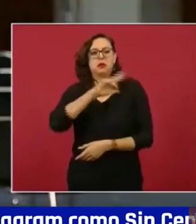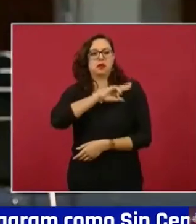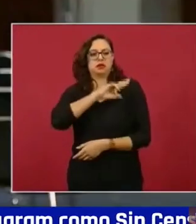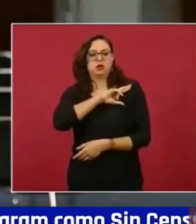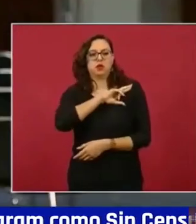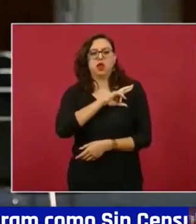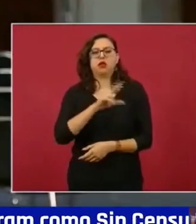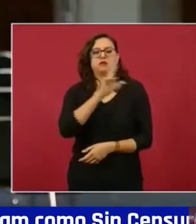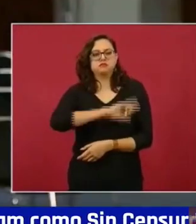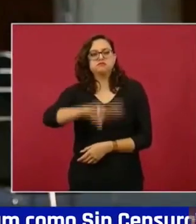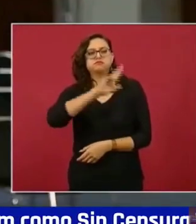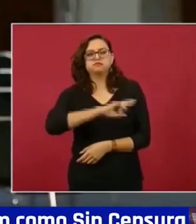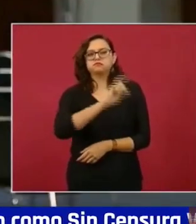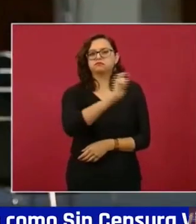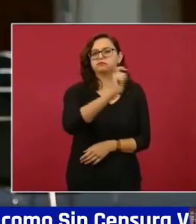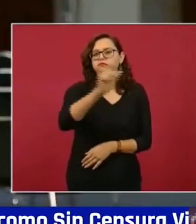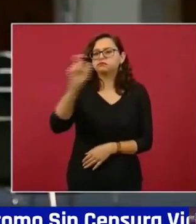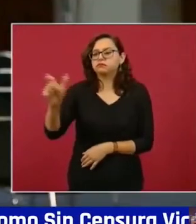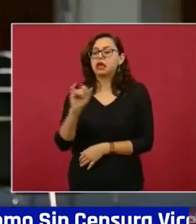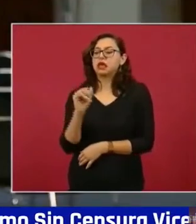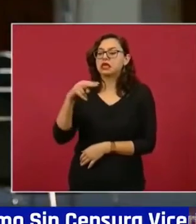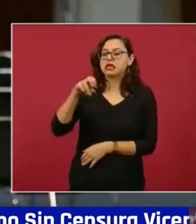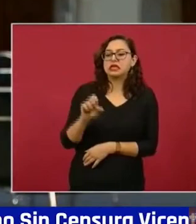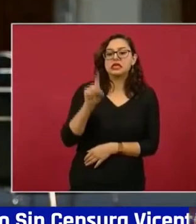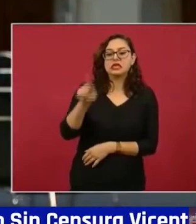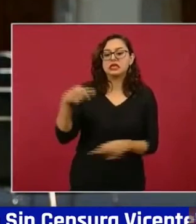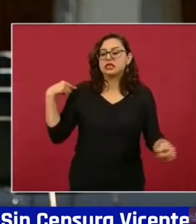el Instituto Nacional Electoral gastó